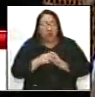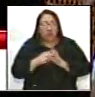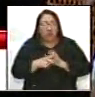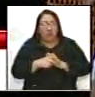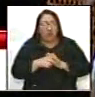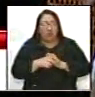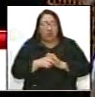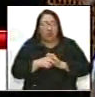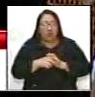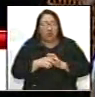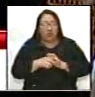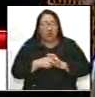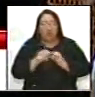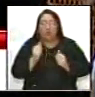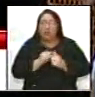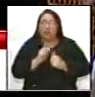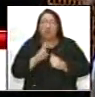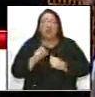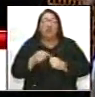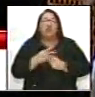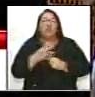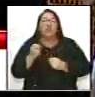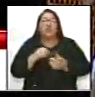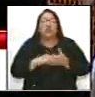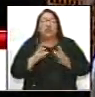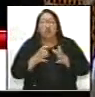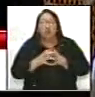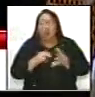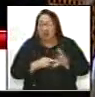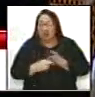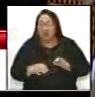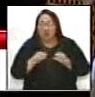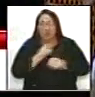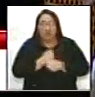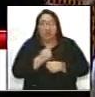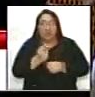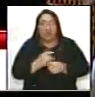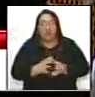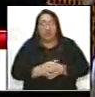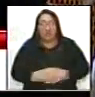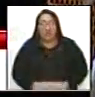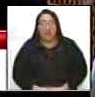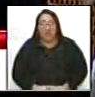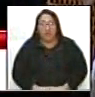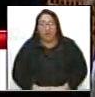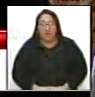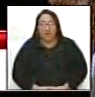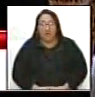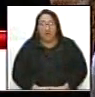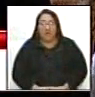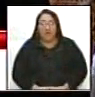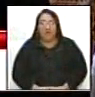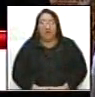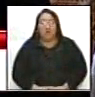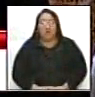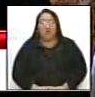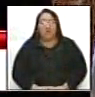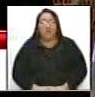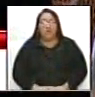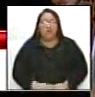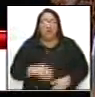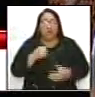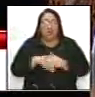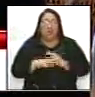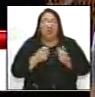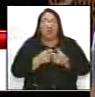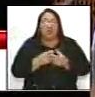número 2.421 presentado por mi colega la congresista Paloma Nocea Chan en la sesión de la Comisión de Educación